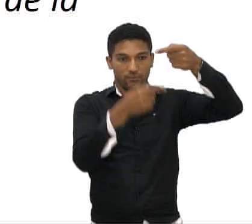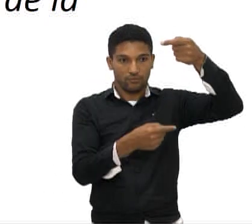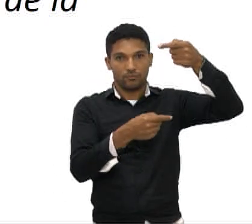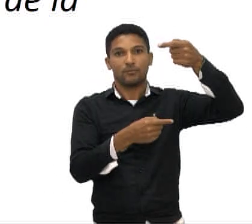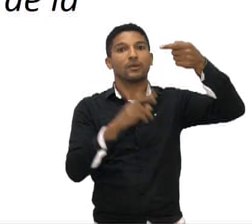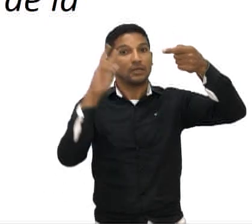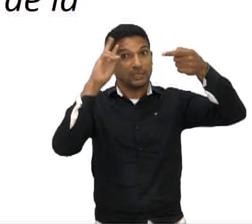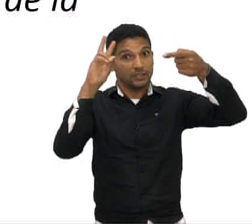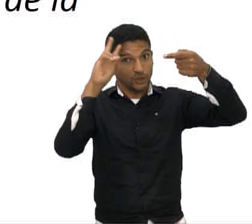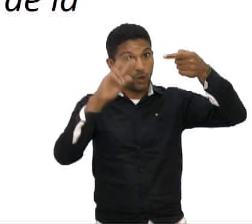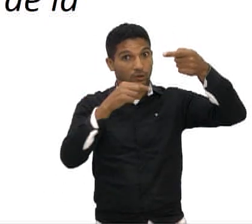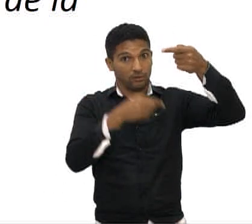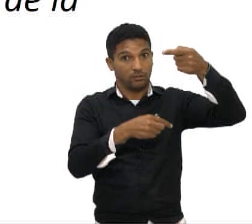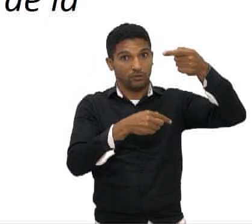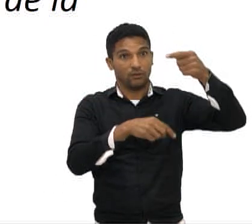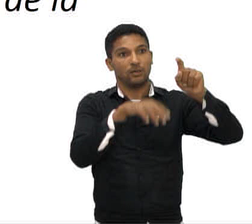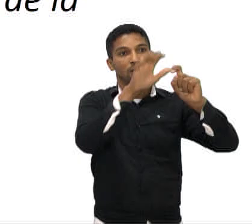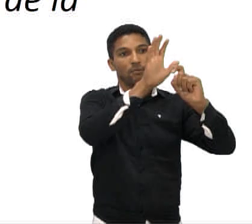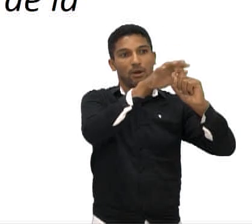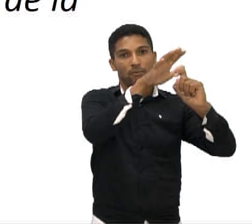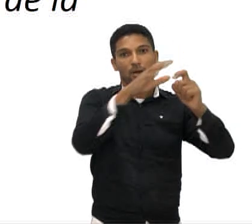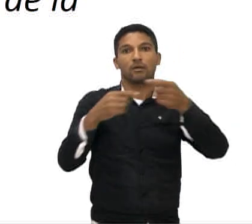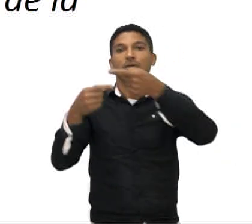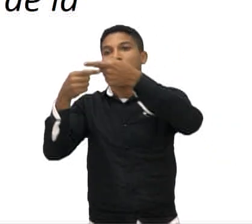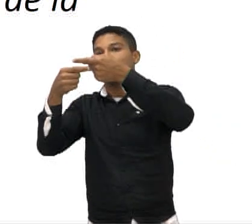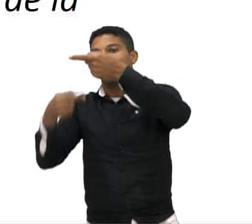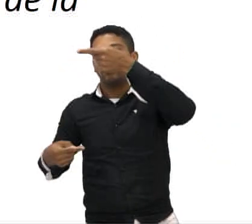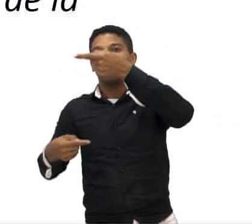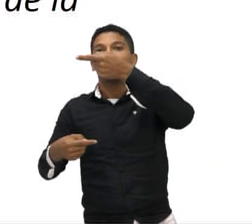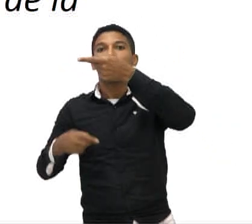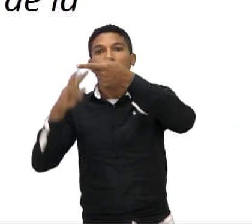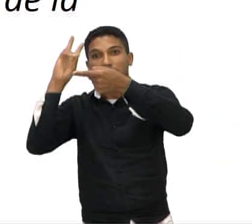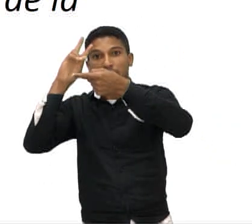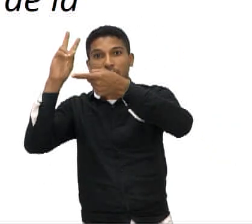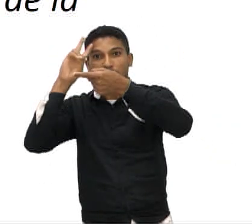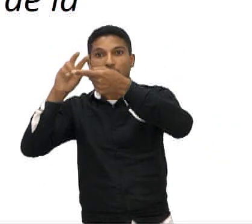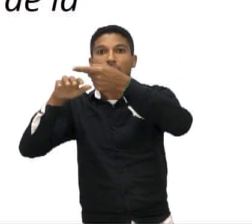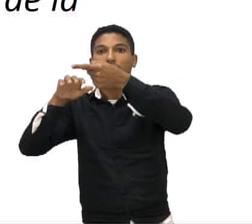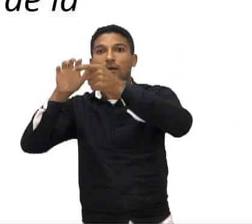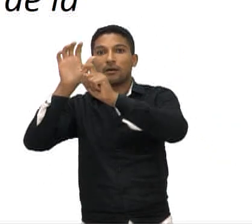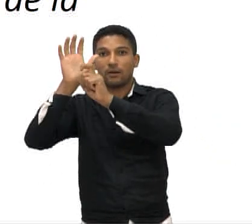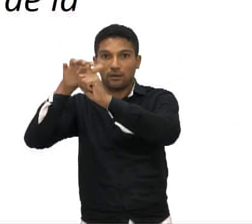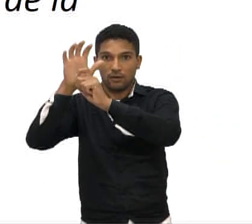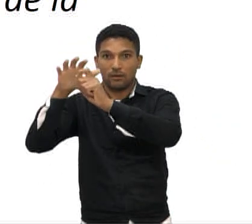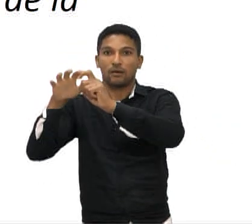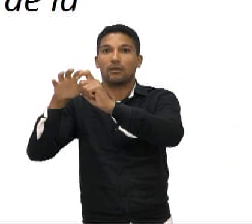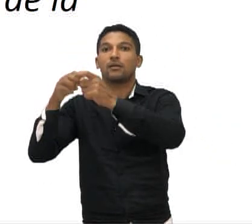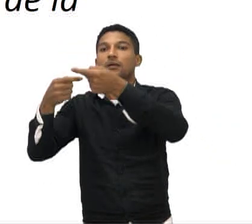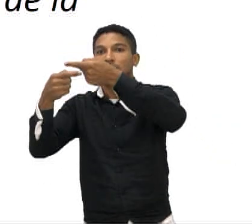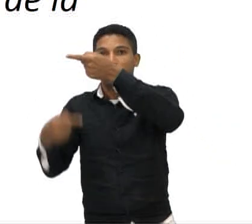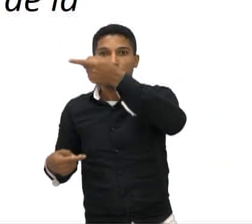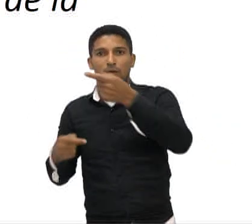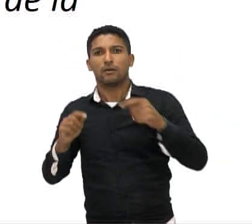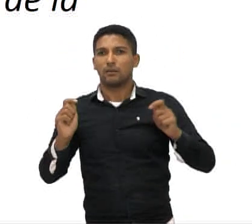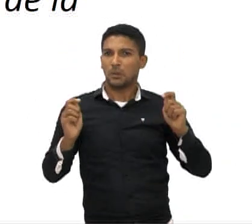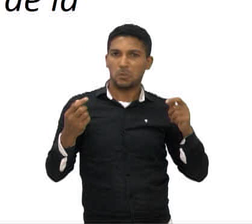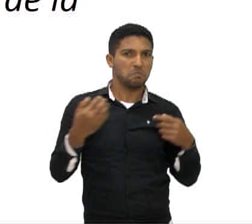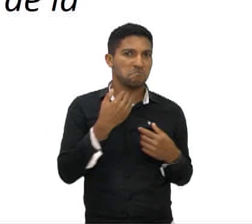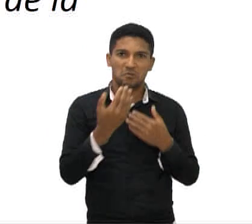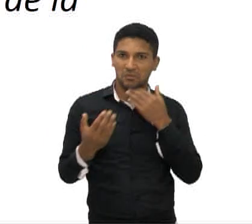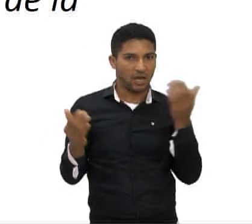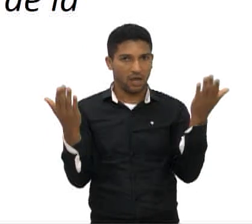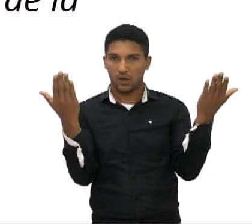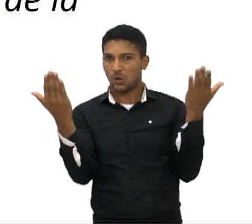como compararlas. Los personajes, el ambiente y la narrativa son distintas y